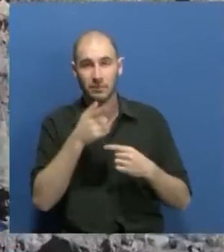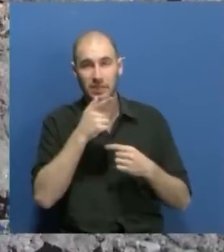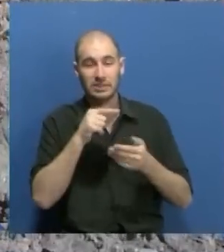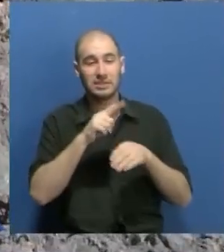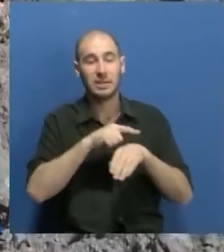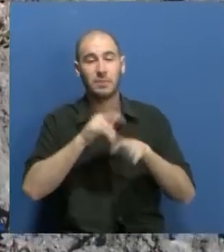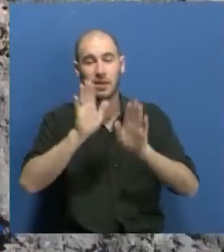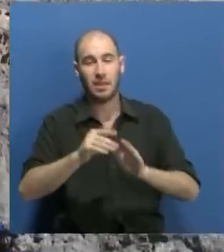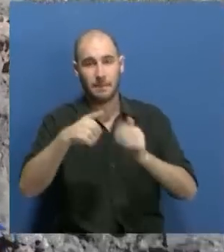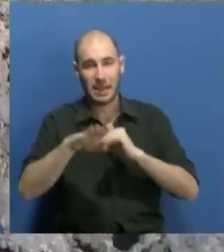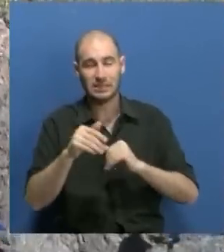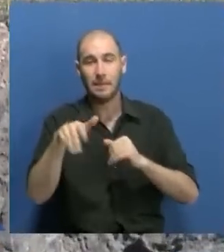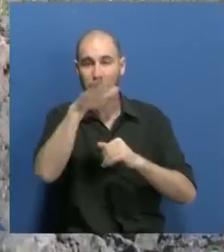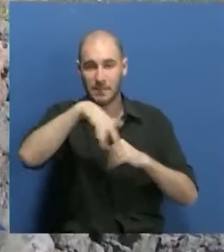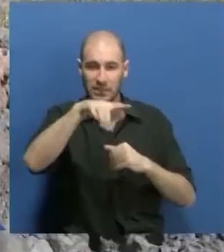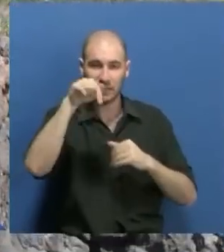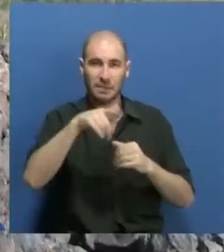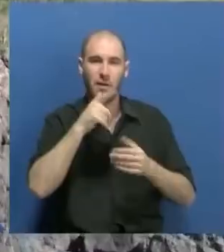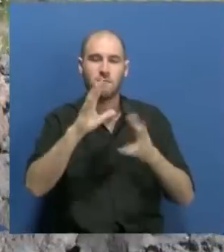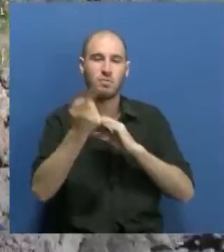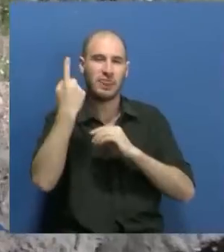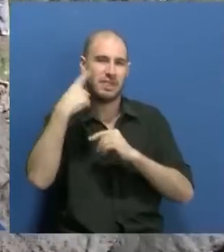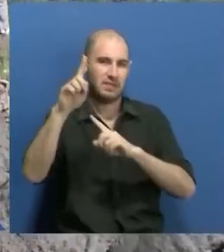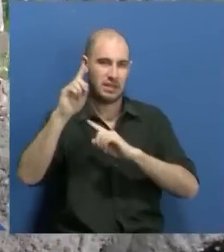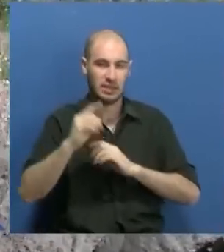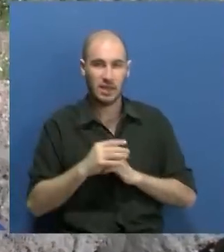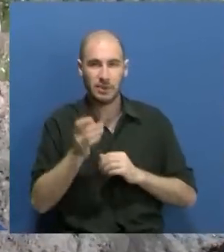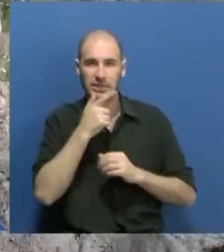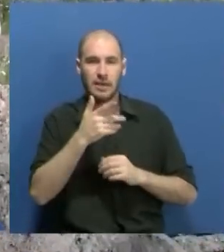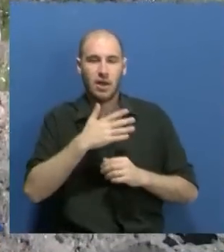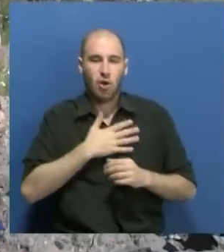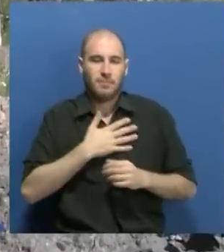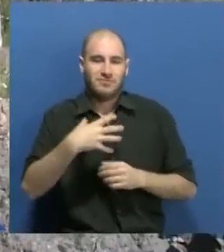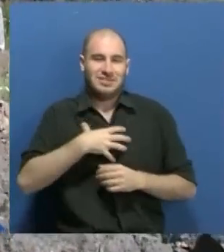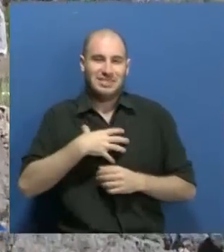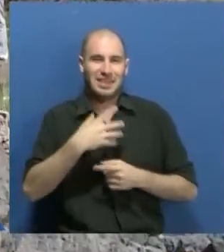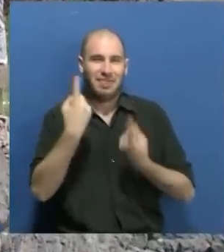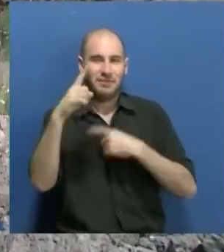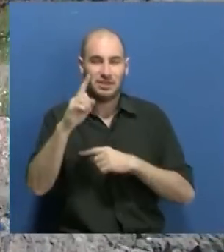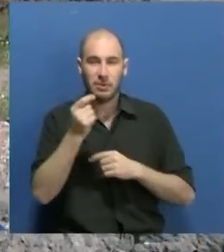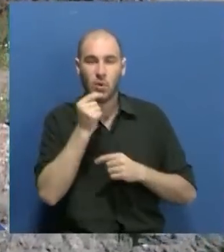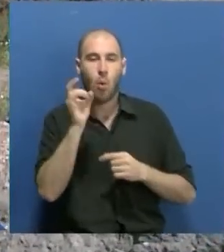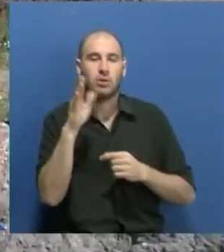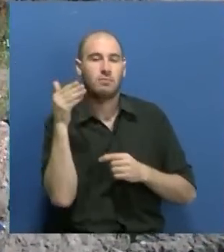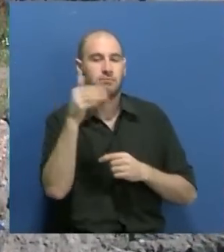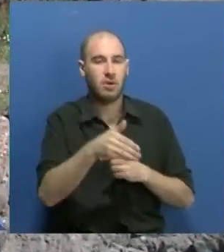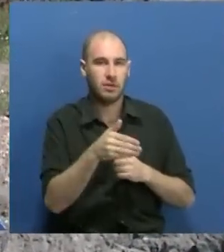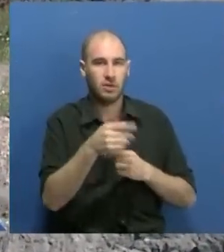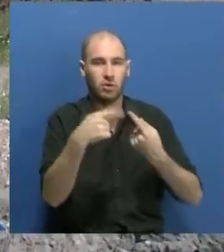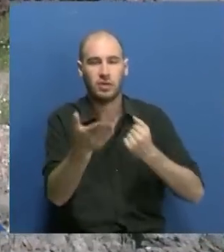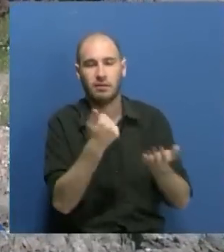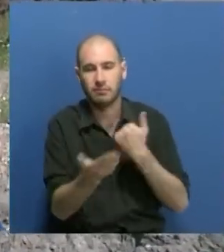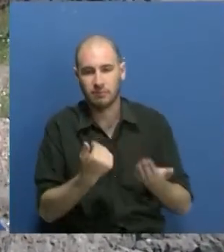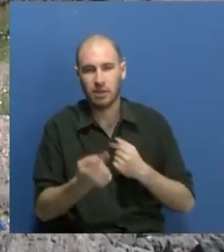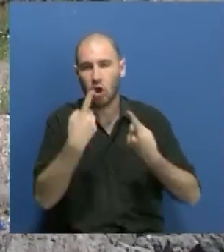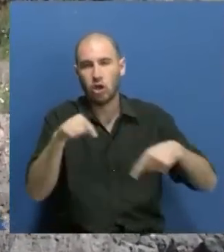tiempo. Entonces el paisaje y el ambiente es considerado de otra manera, es como apropiado de otra manera. Claro. Entonces no es que solamente voy, saco los